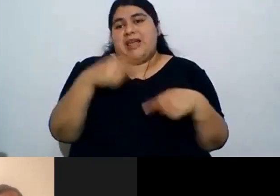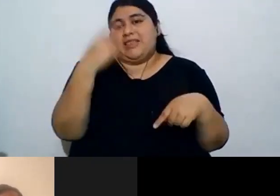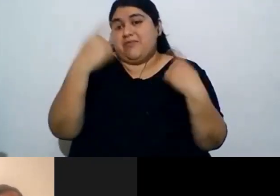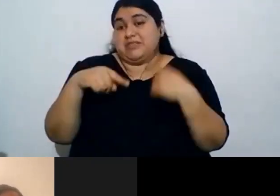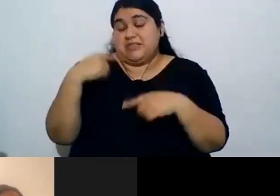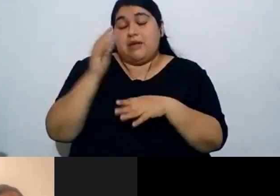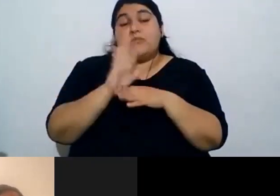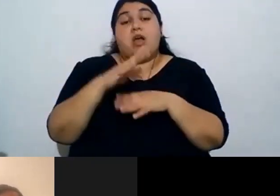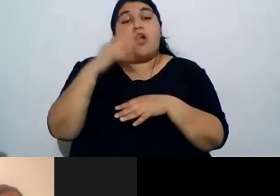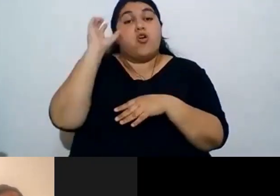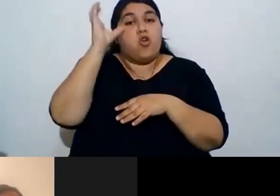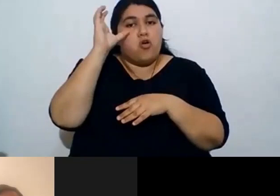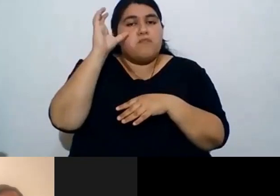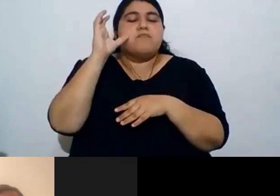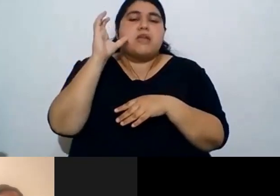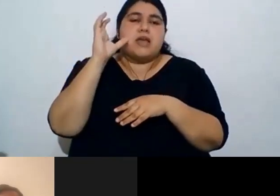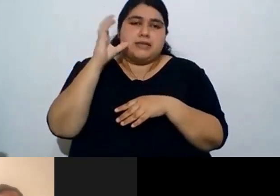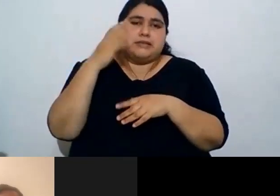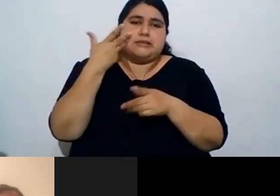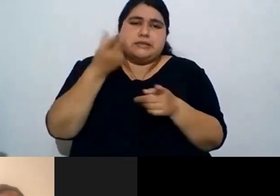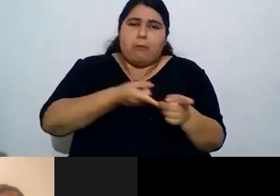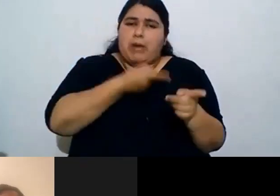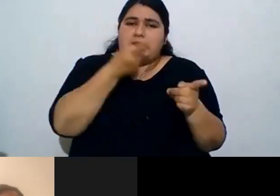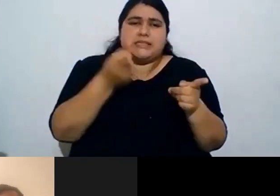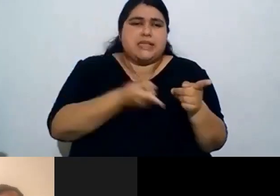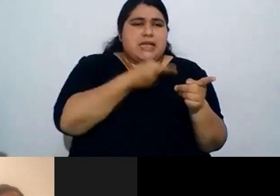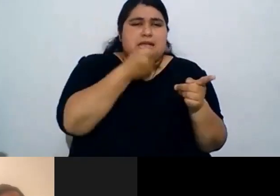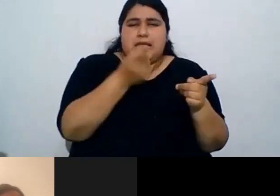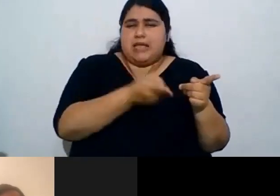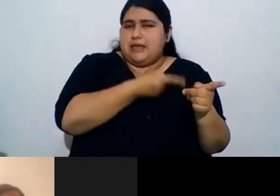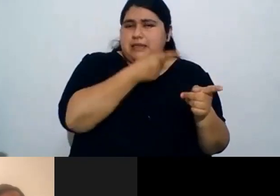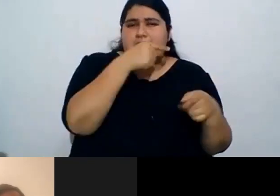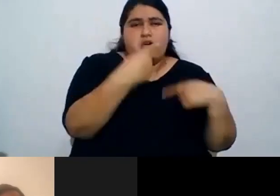ha sido perseguida constantemente. A personas